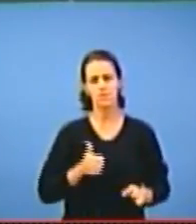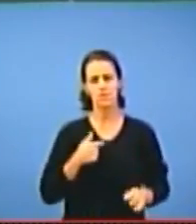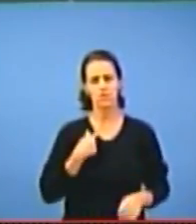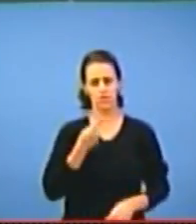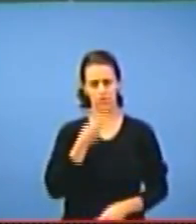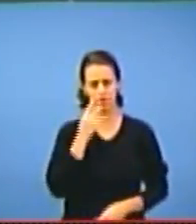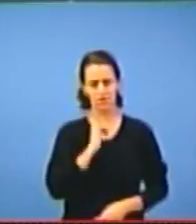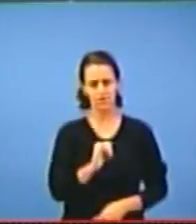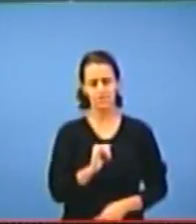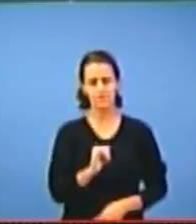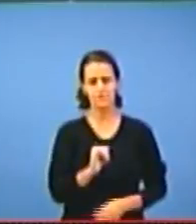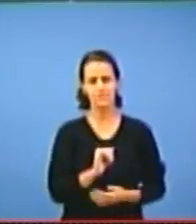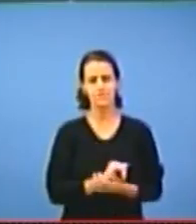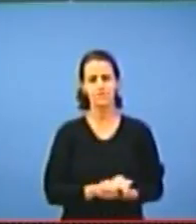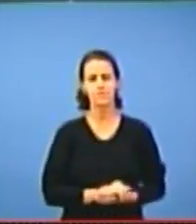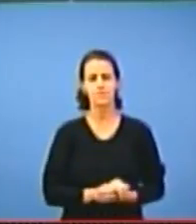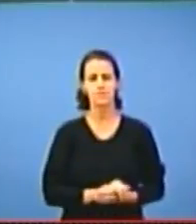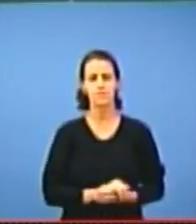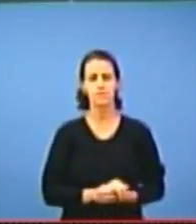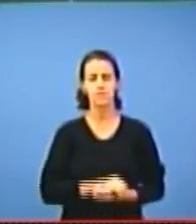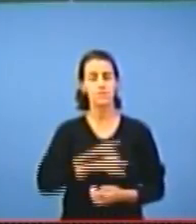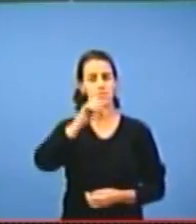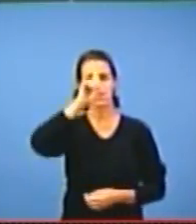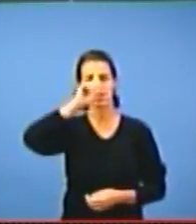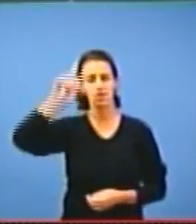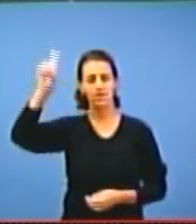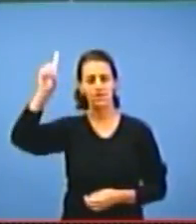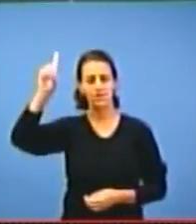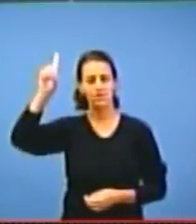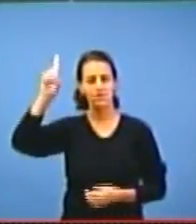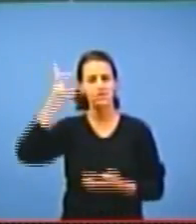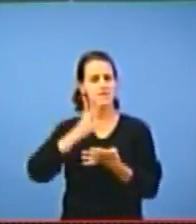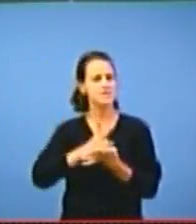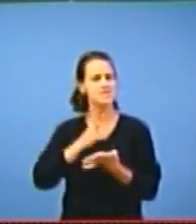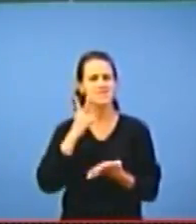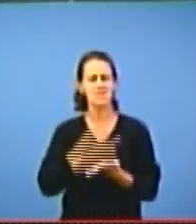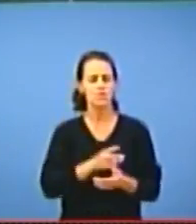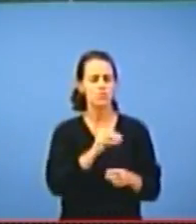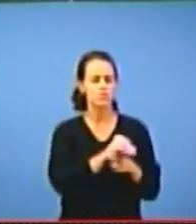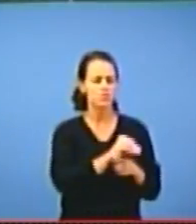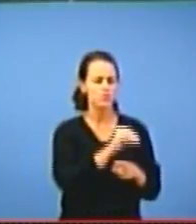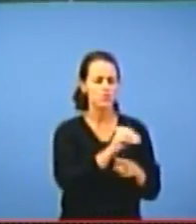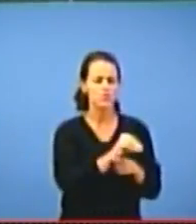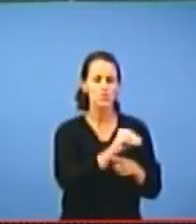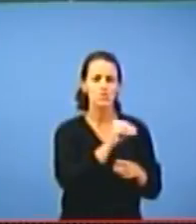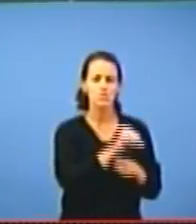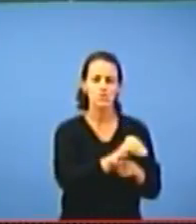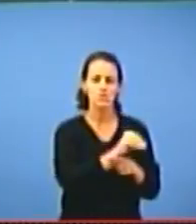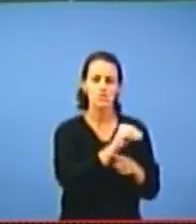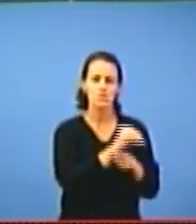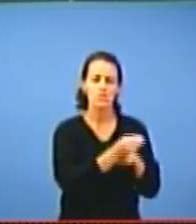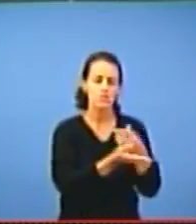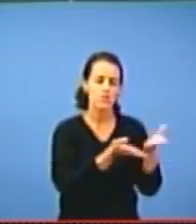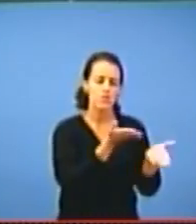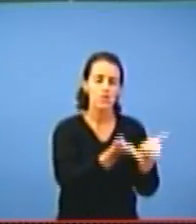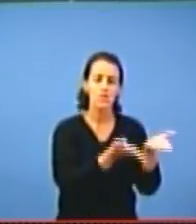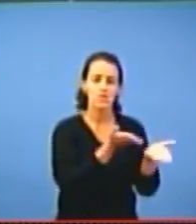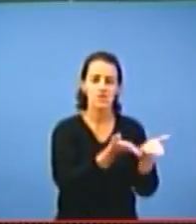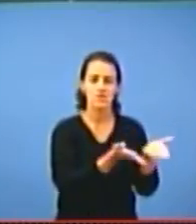hermanos. Dios siempre cuidó del hombre.